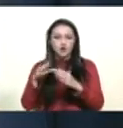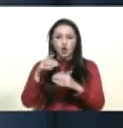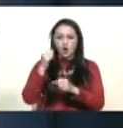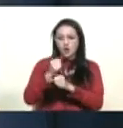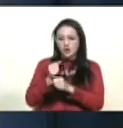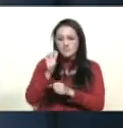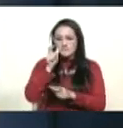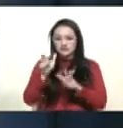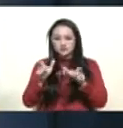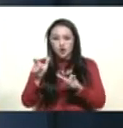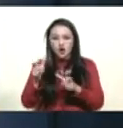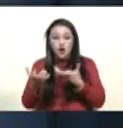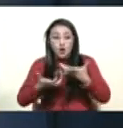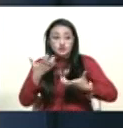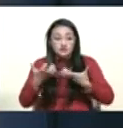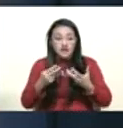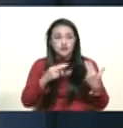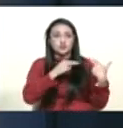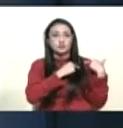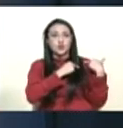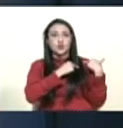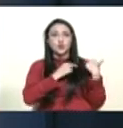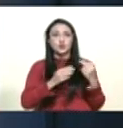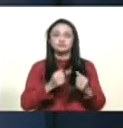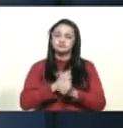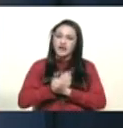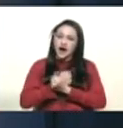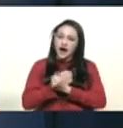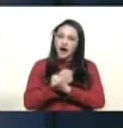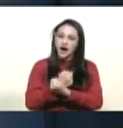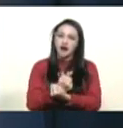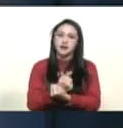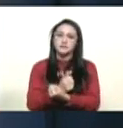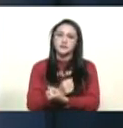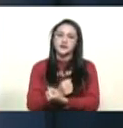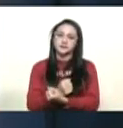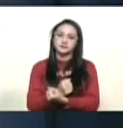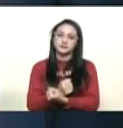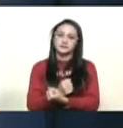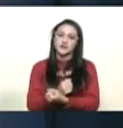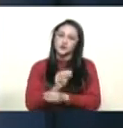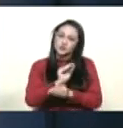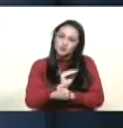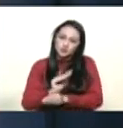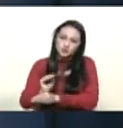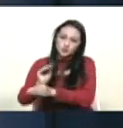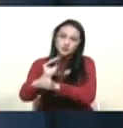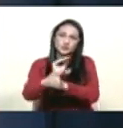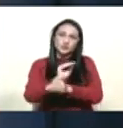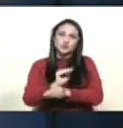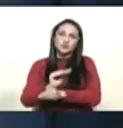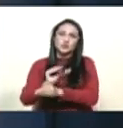obrera, por una madre cocinera, que los ama, que los quiere, que los protege,